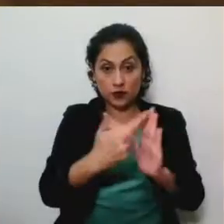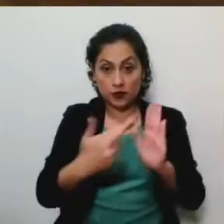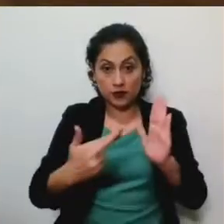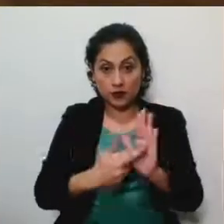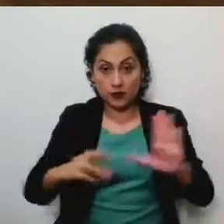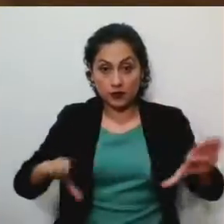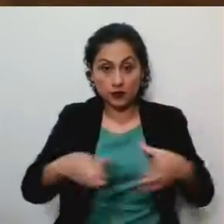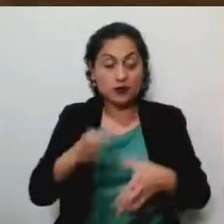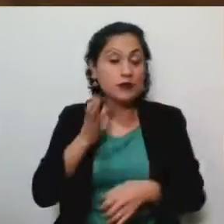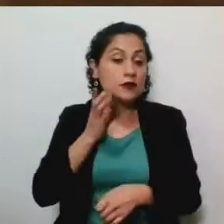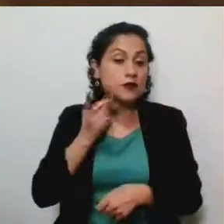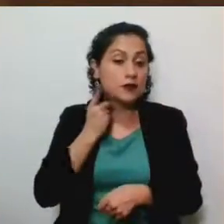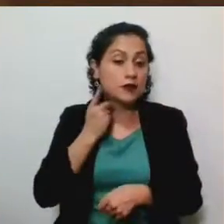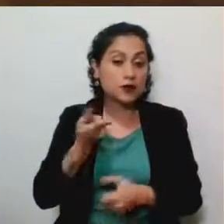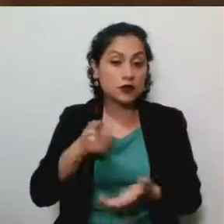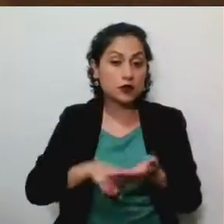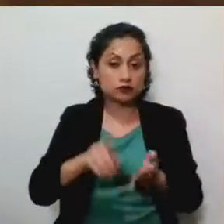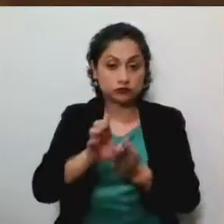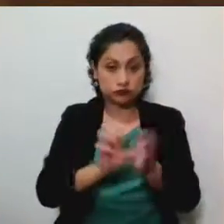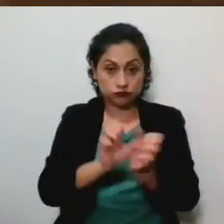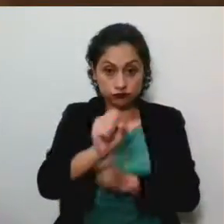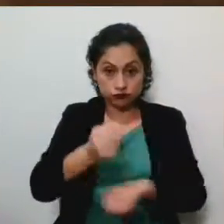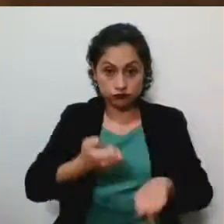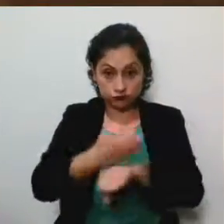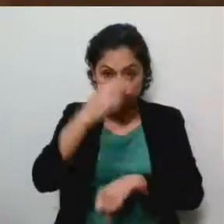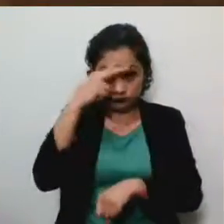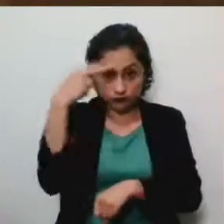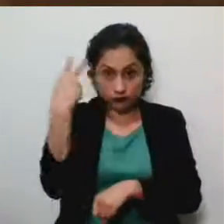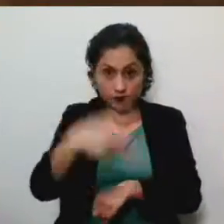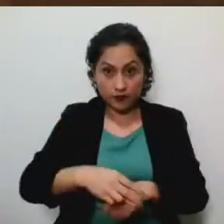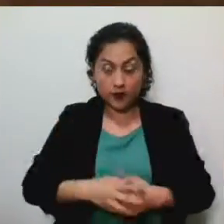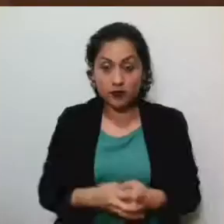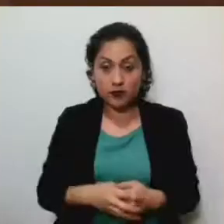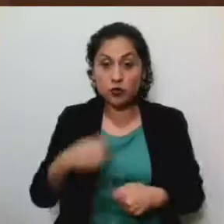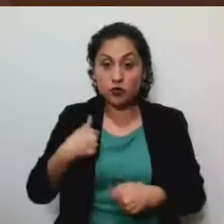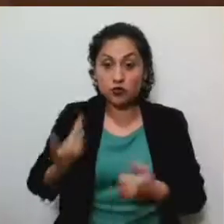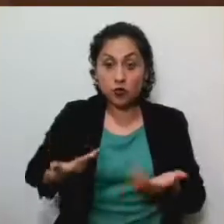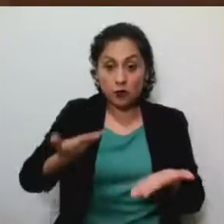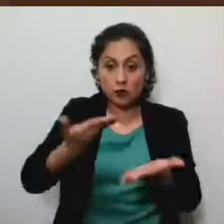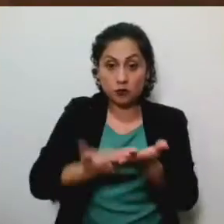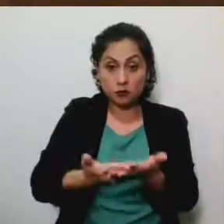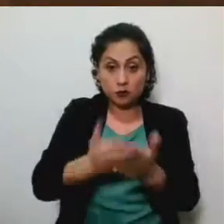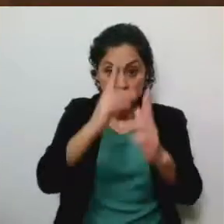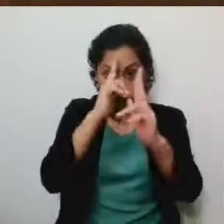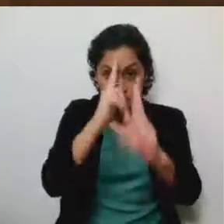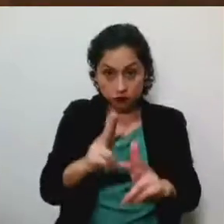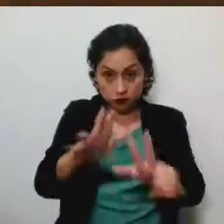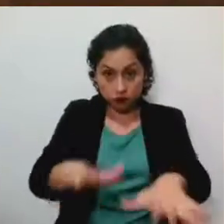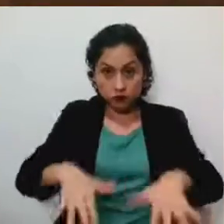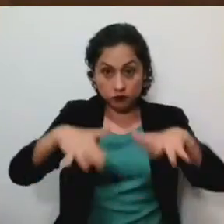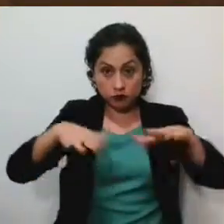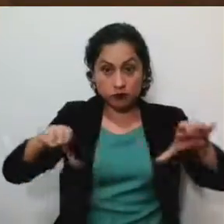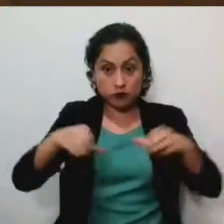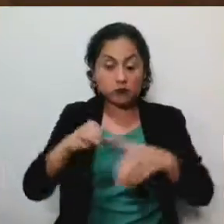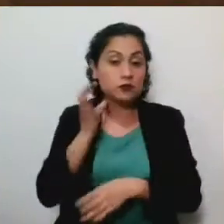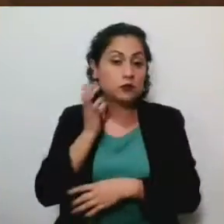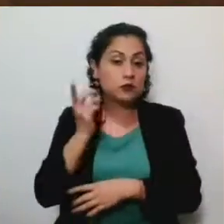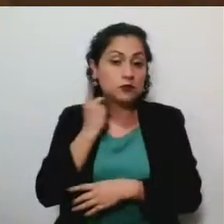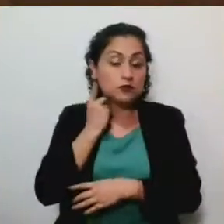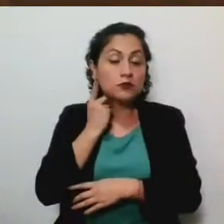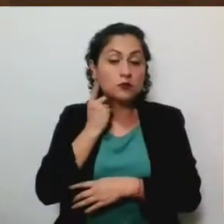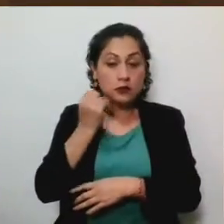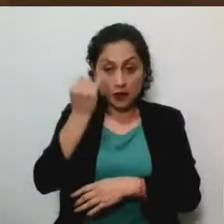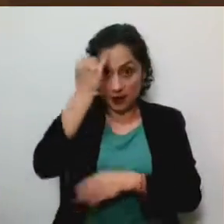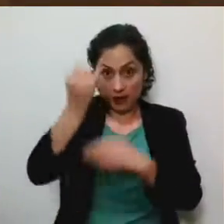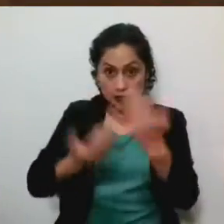México, someto a la consideración de esta honorable legislatura iniciativa con proyecto de decreto por el cual